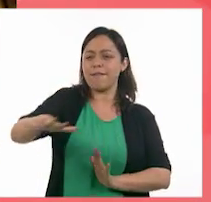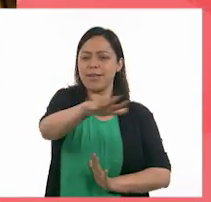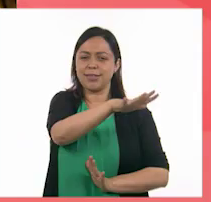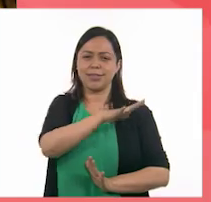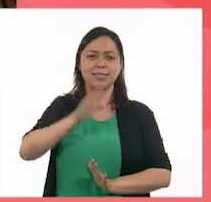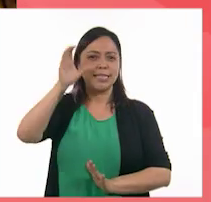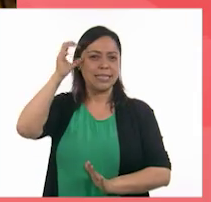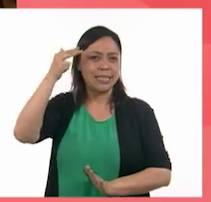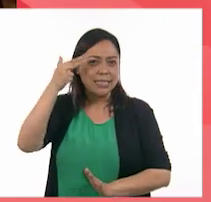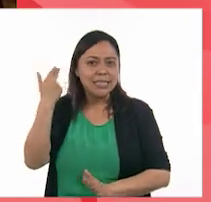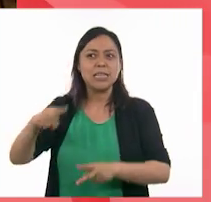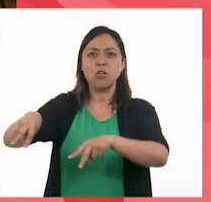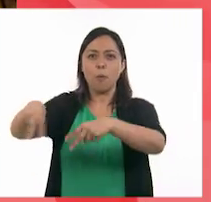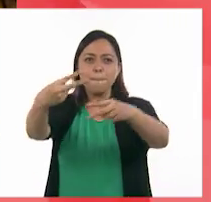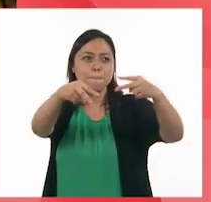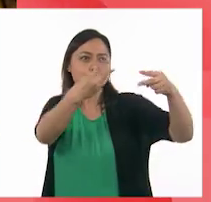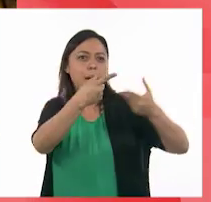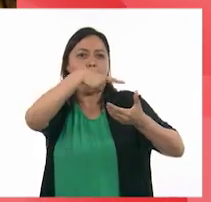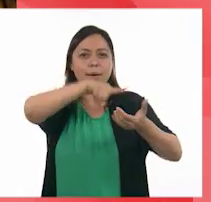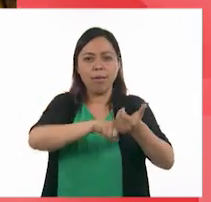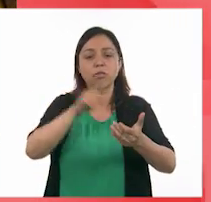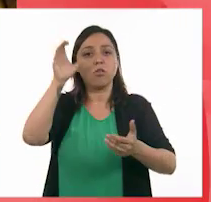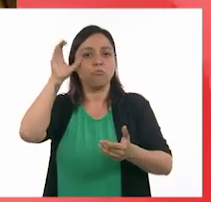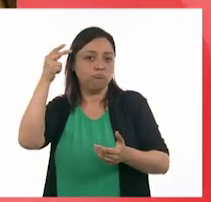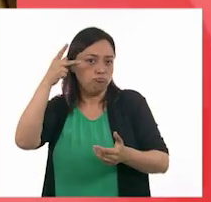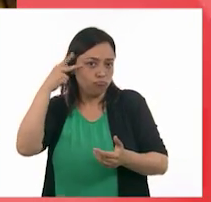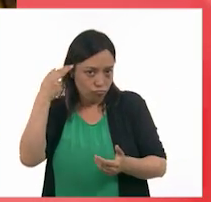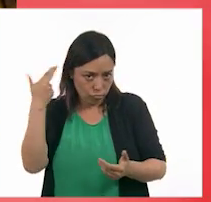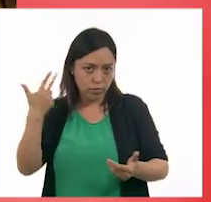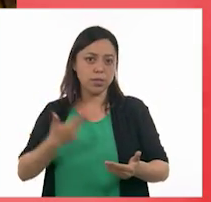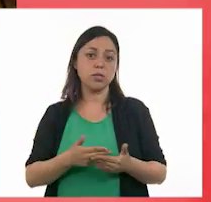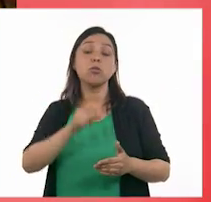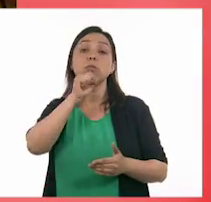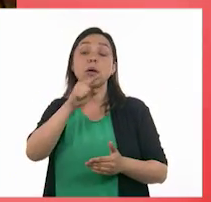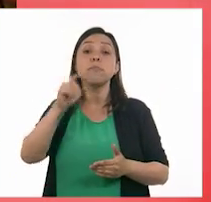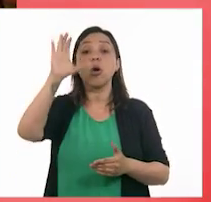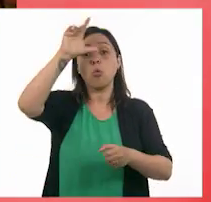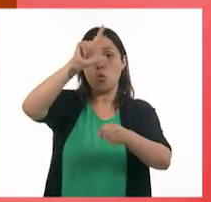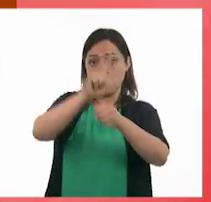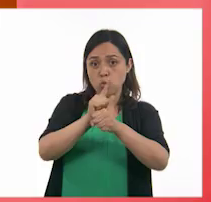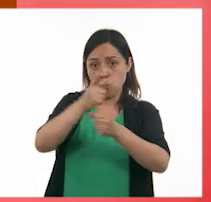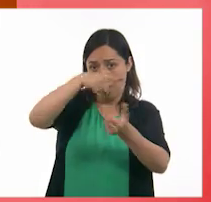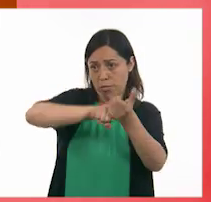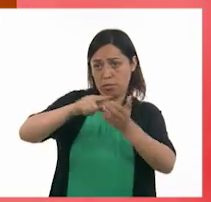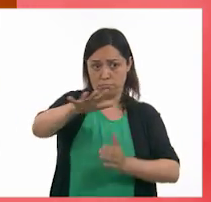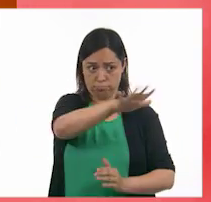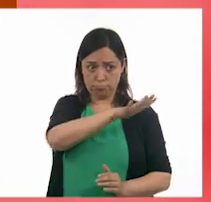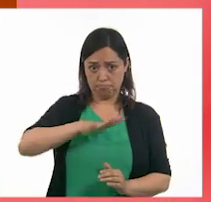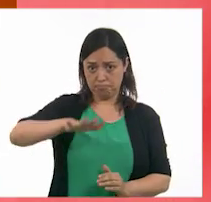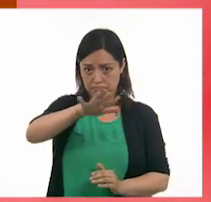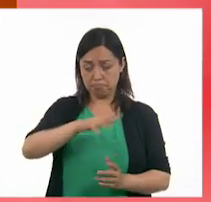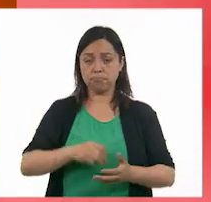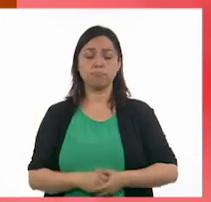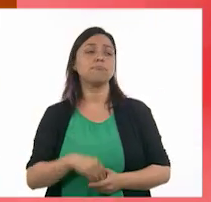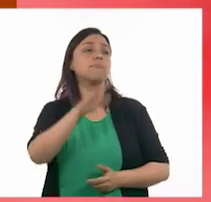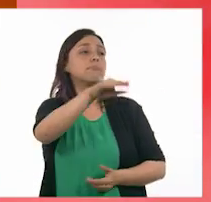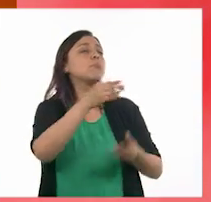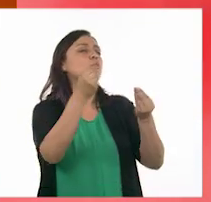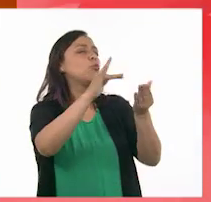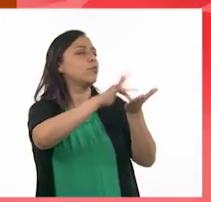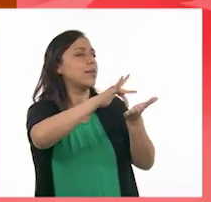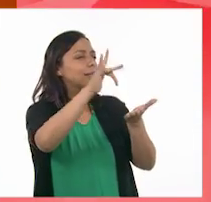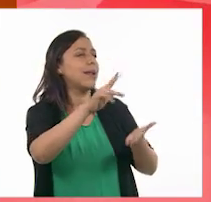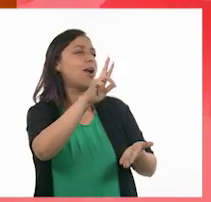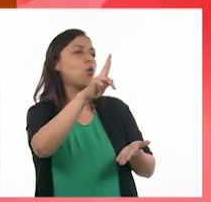con comercios, con servicios chinos y con áreas culturales dentro del mismo entorno. Pues Rubén Junior Chen, le